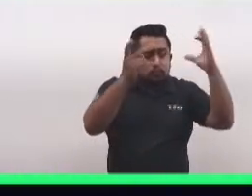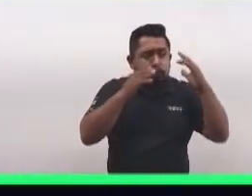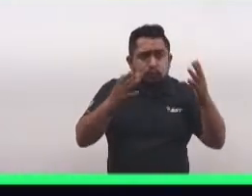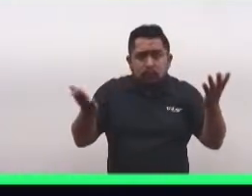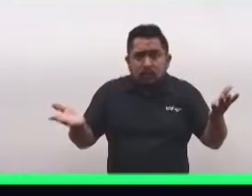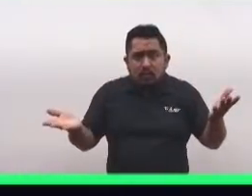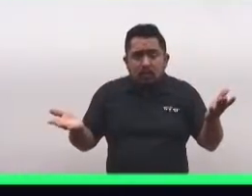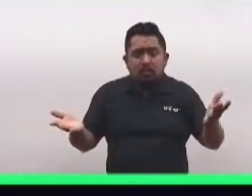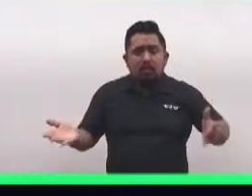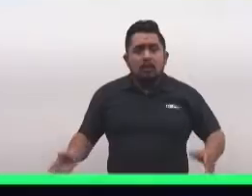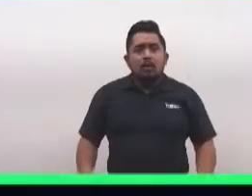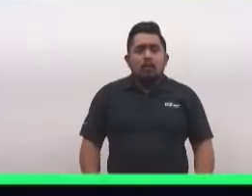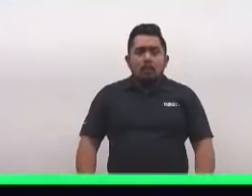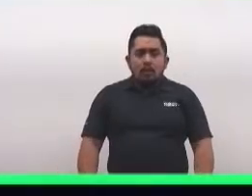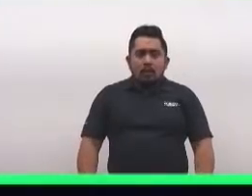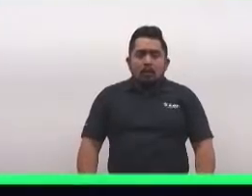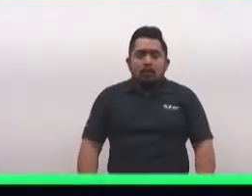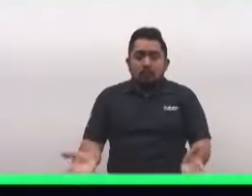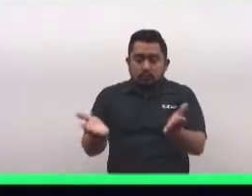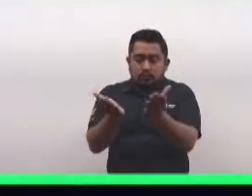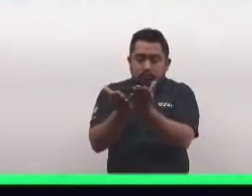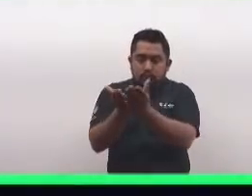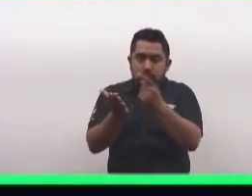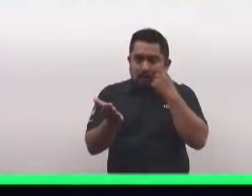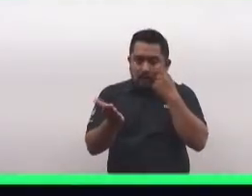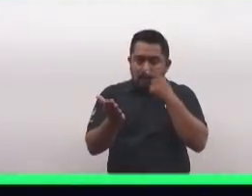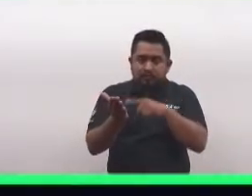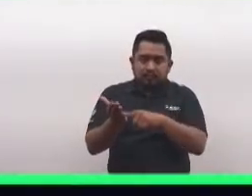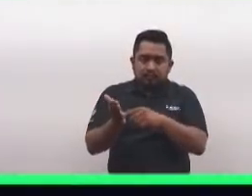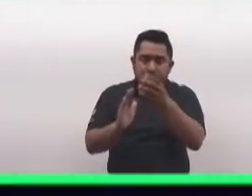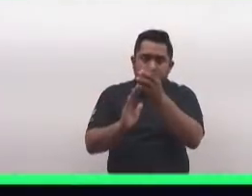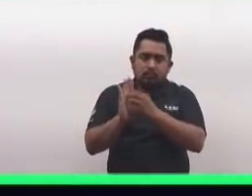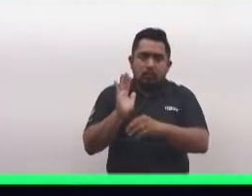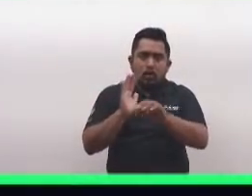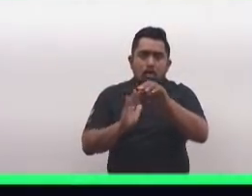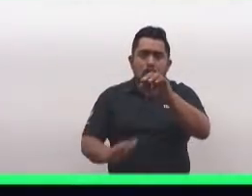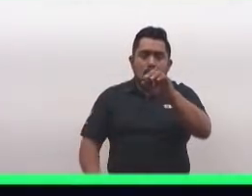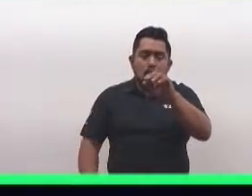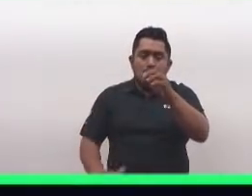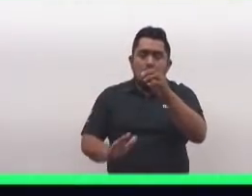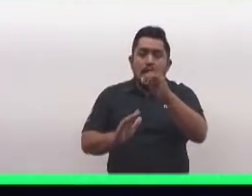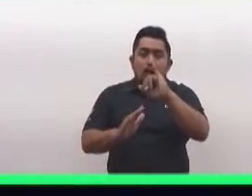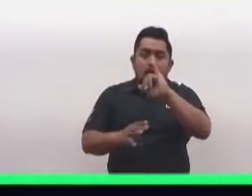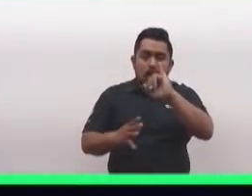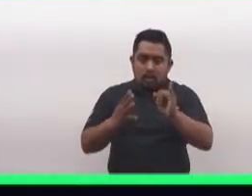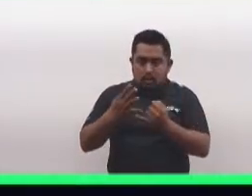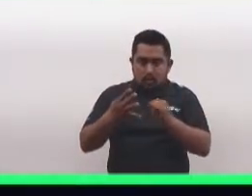me funciona vaya conmigo en la biblia busco un versículo más busque juan 1010